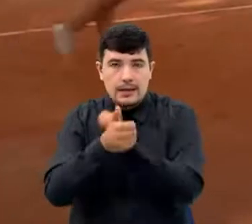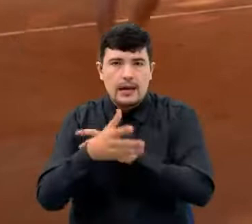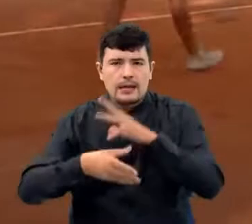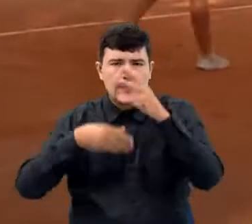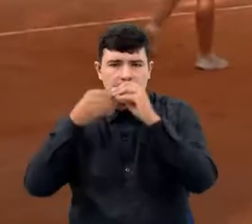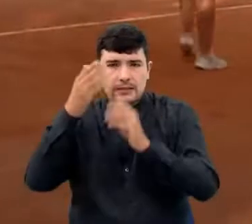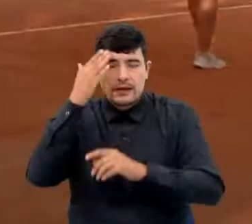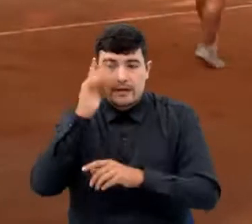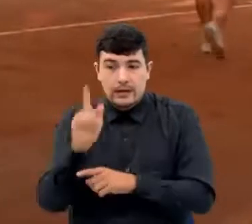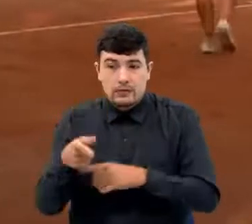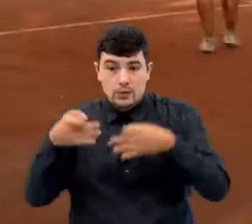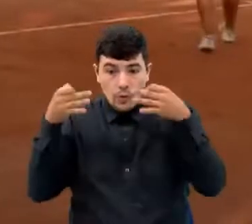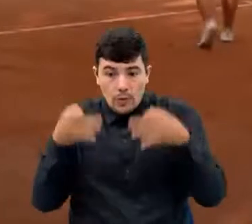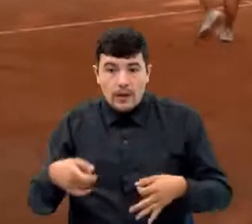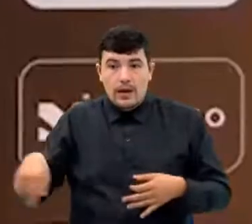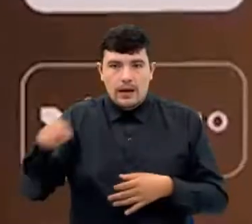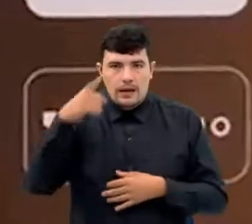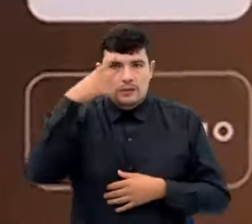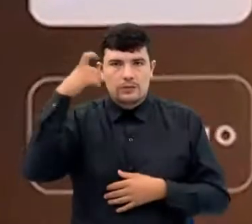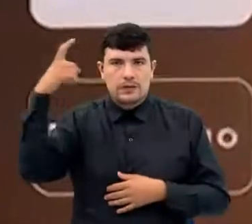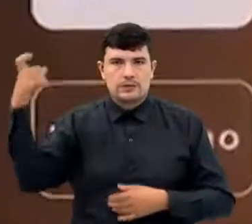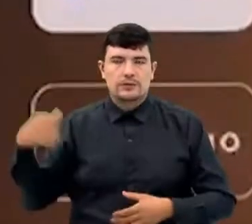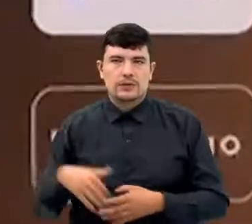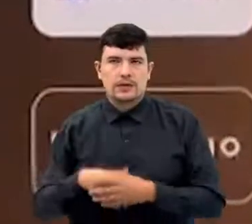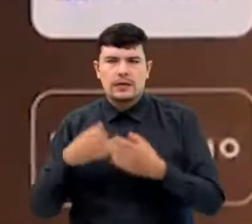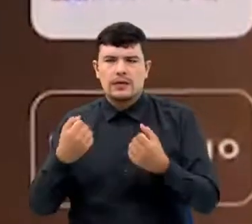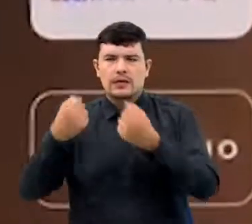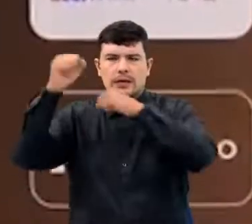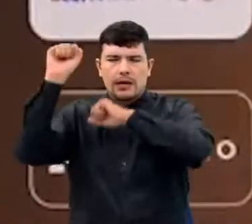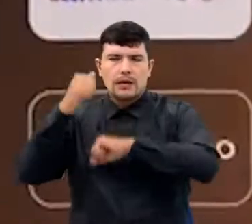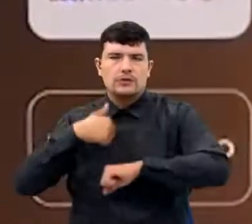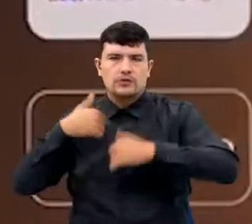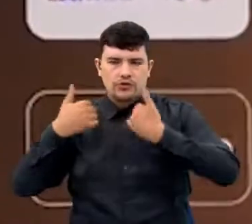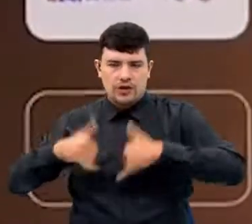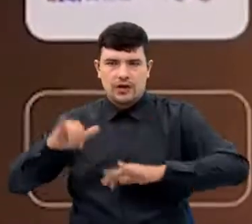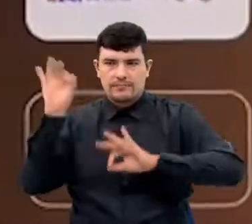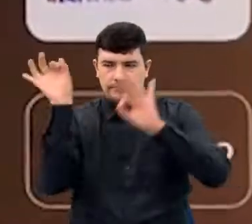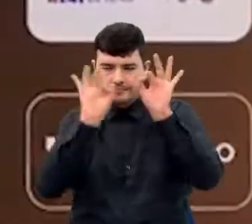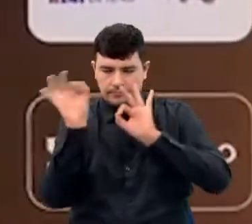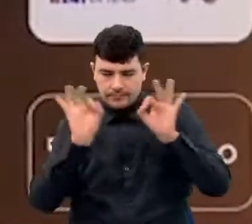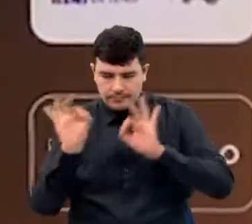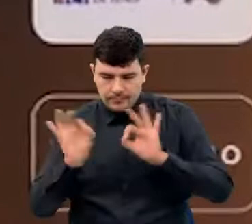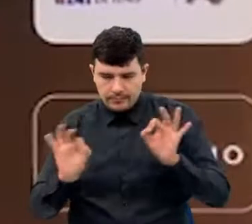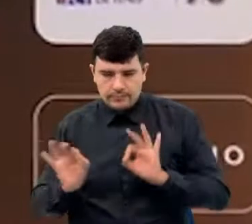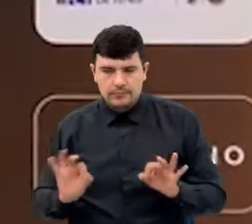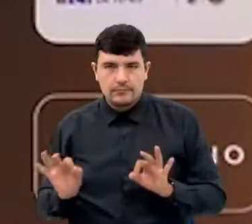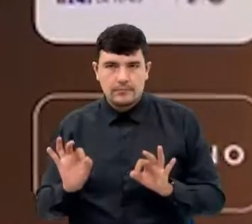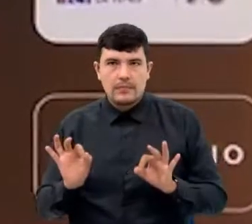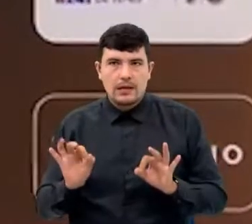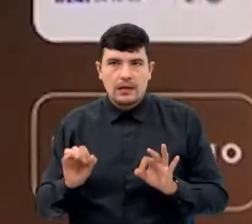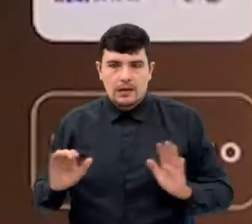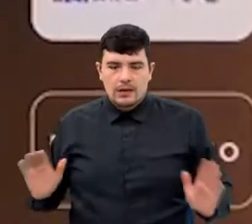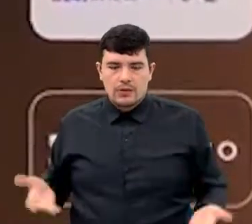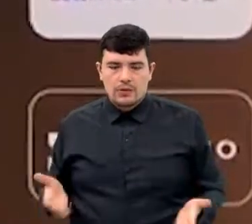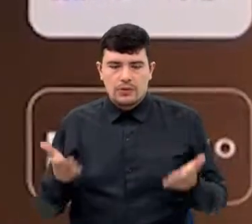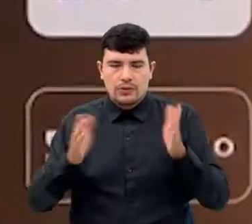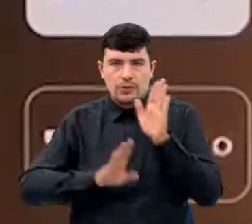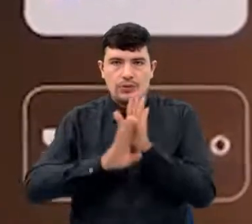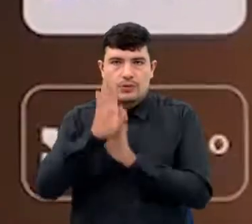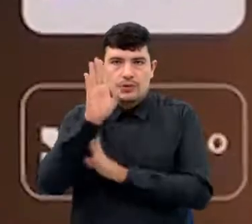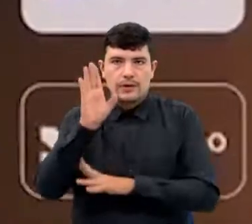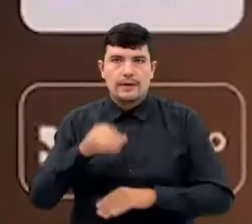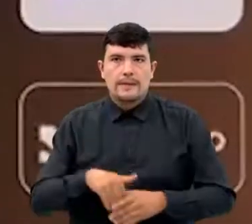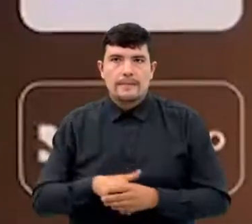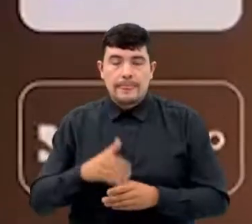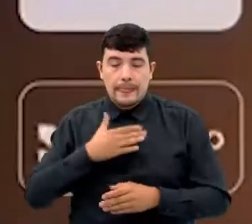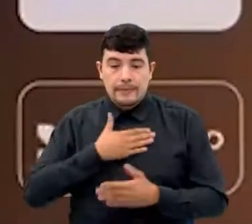todo cumple sueños. Esta victoria ya me sirve para subir un poco el IPR. Mi proyecto